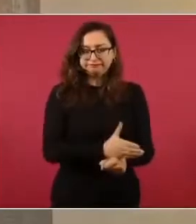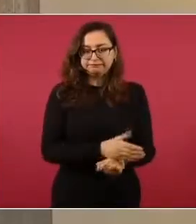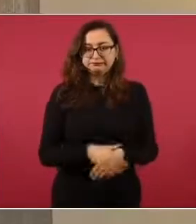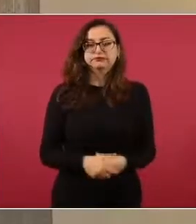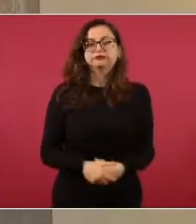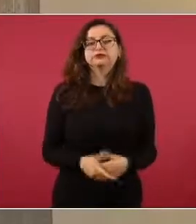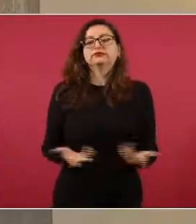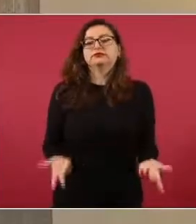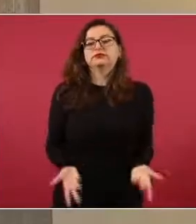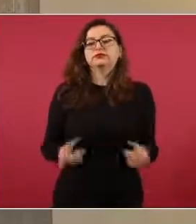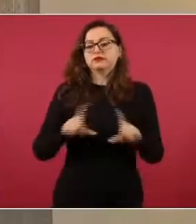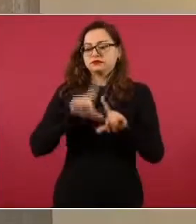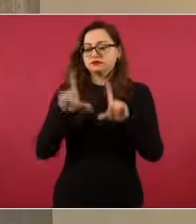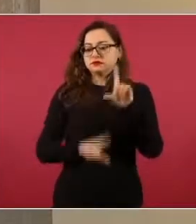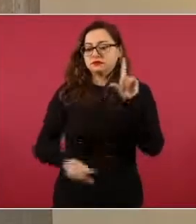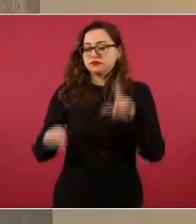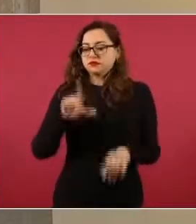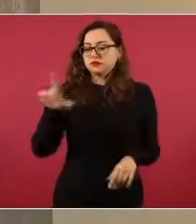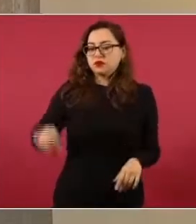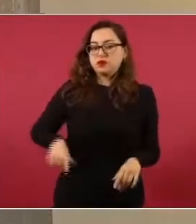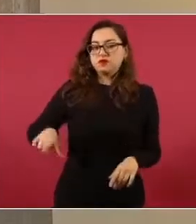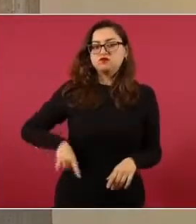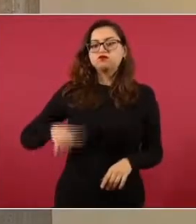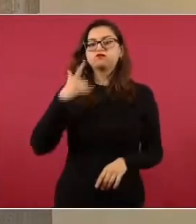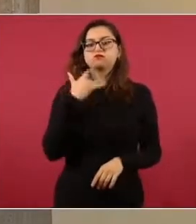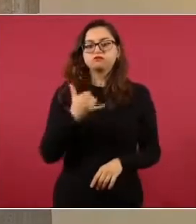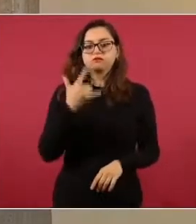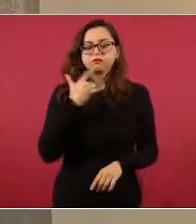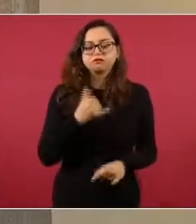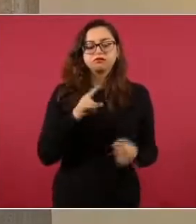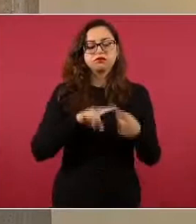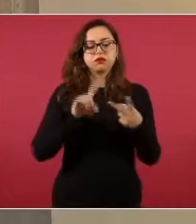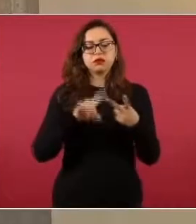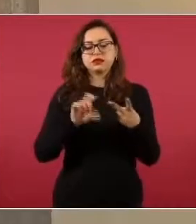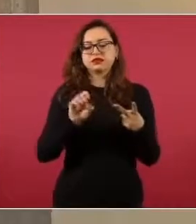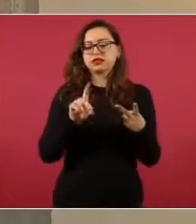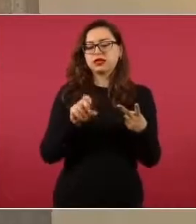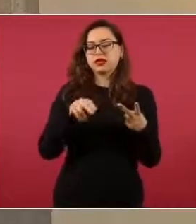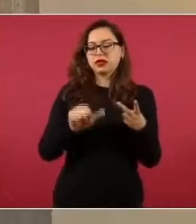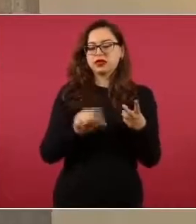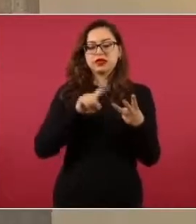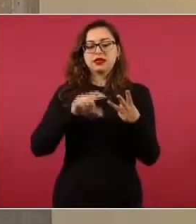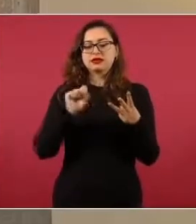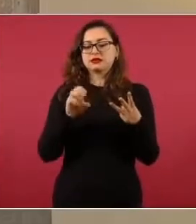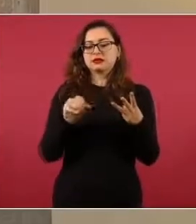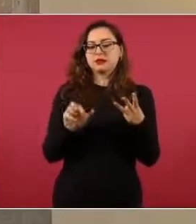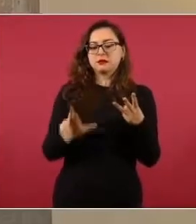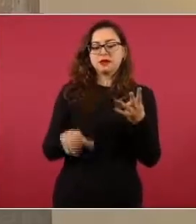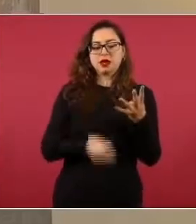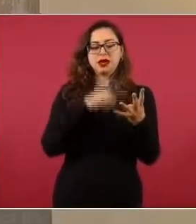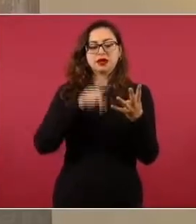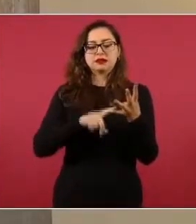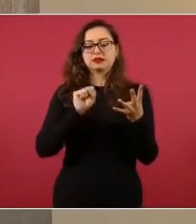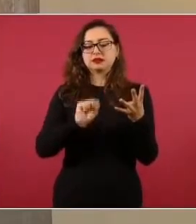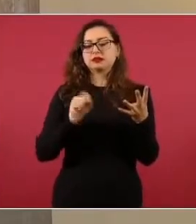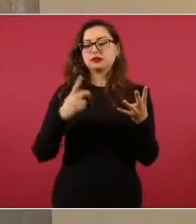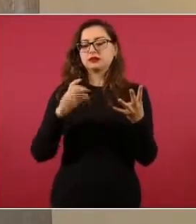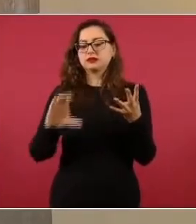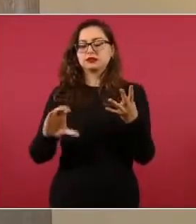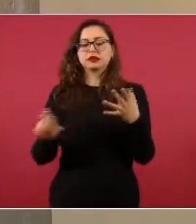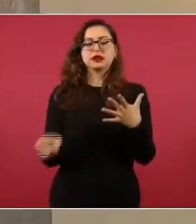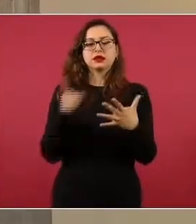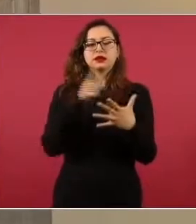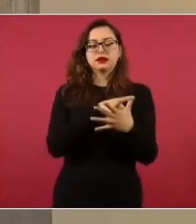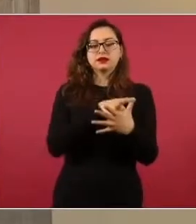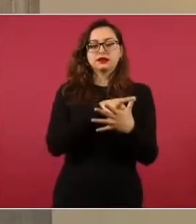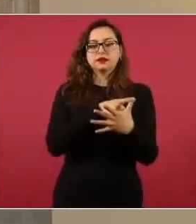Gobierno de México, Secretaría de la Defensa Nacional, Secretaría de la Marina, Secretaría de Seguridad y Protección